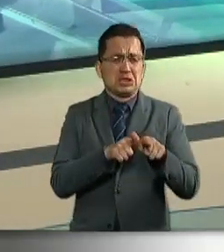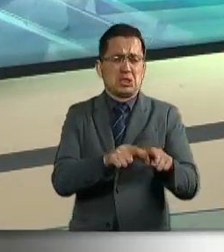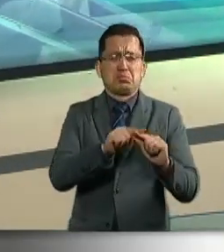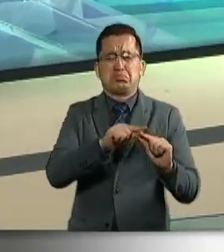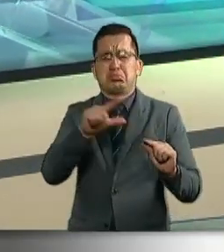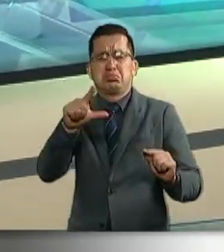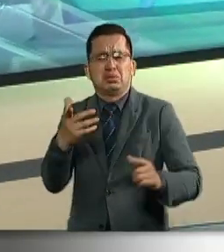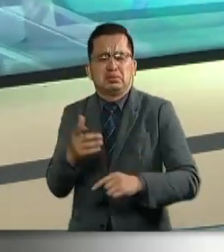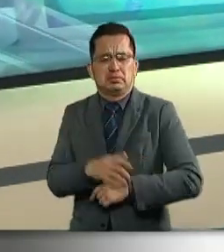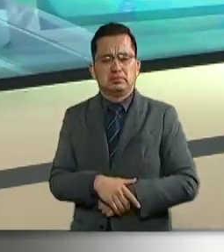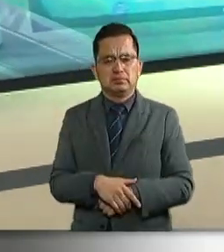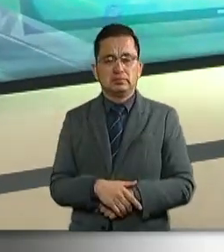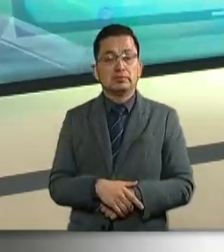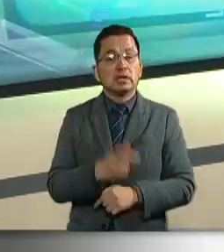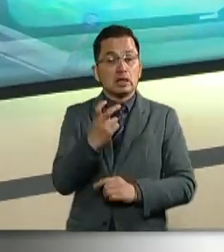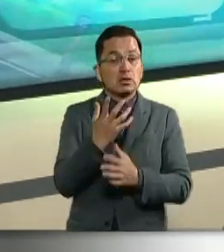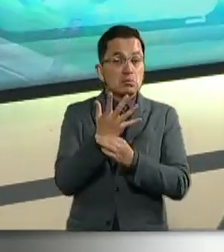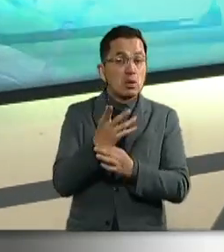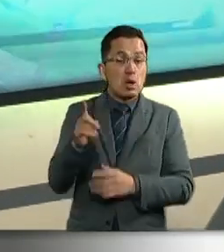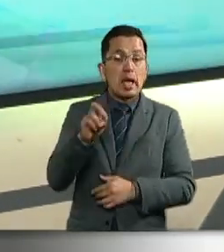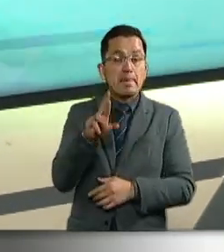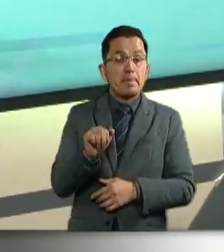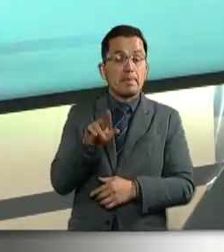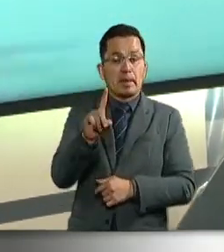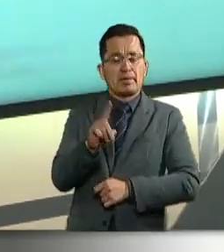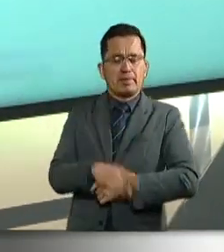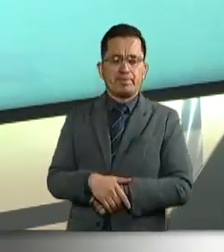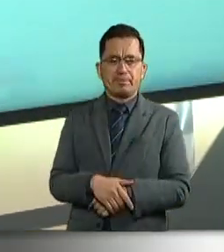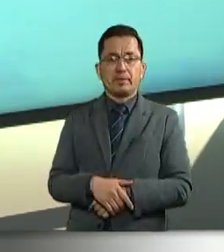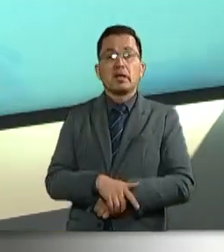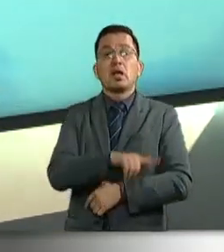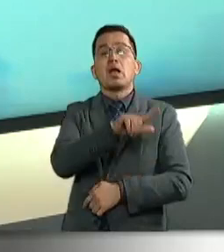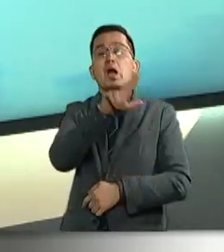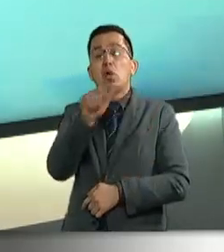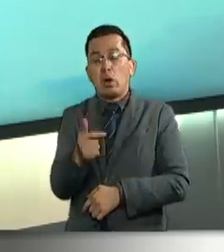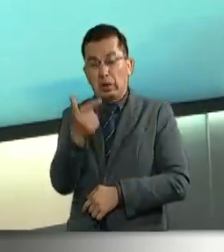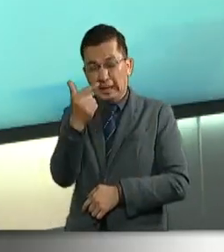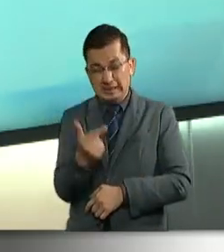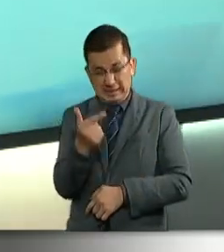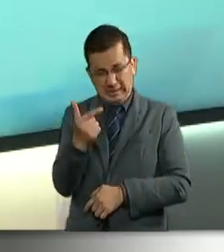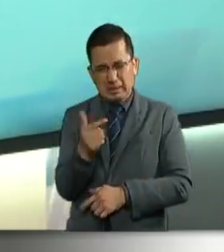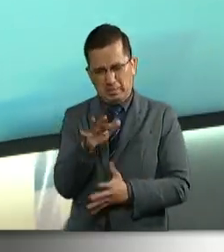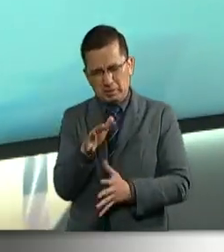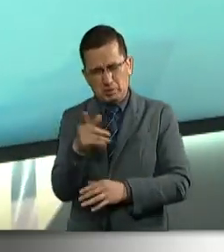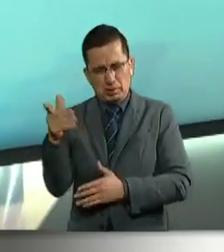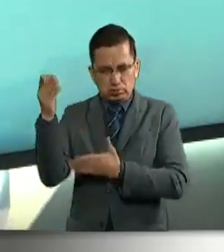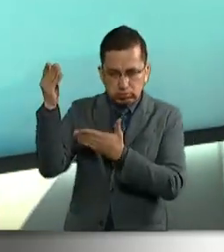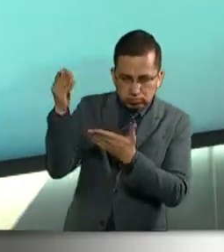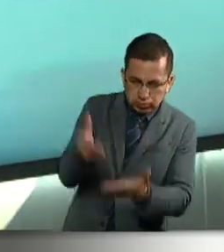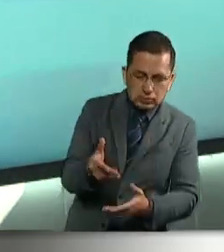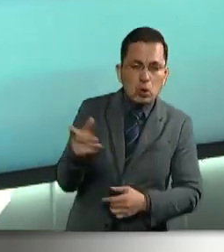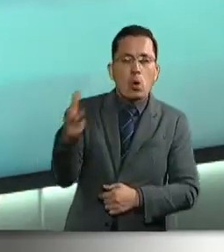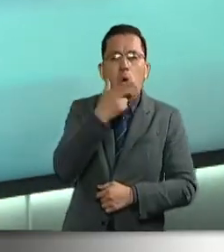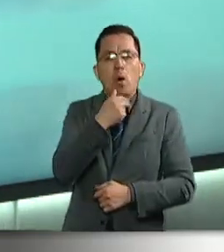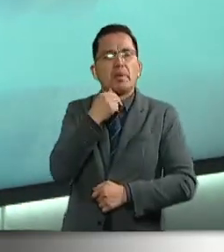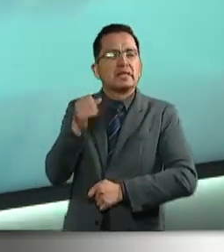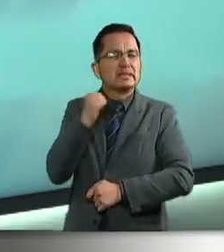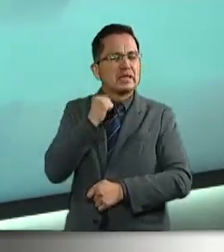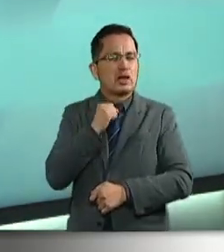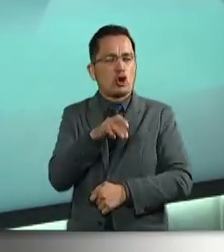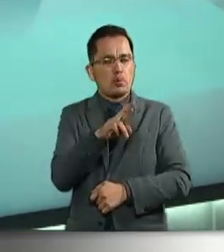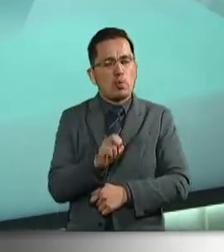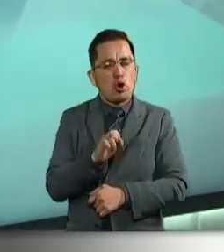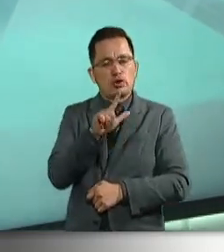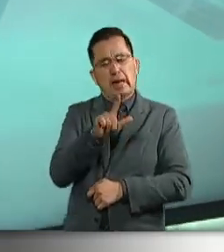ahí están las palabras de Marcelo ebrard pero ya casi a las 19 horas arribó el Palacio legislativo de San Lázaro el senador Ricardo Monreal Ávila presidente